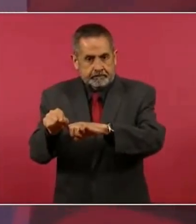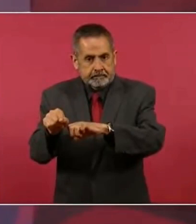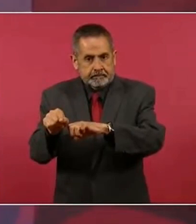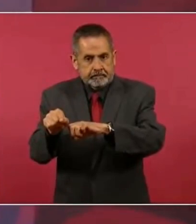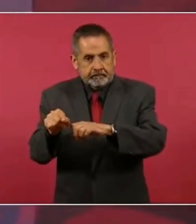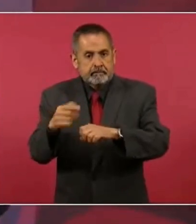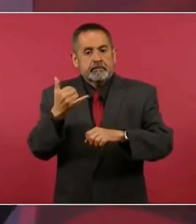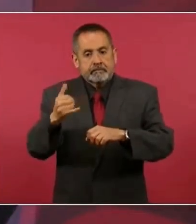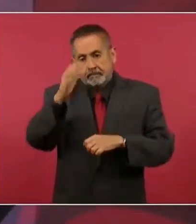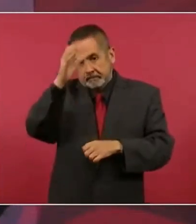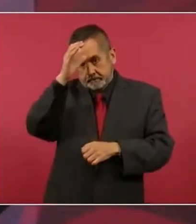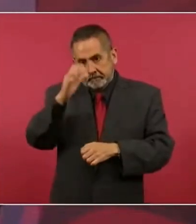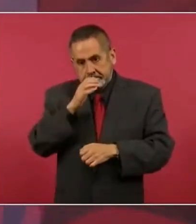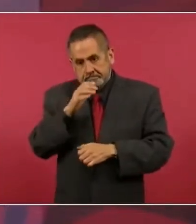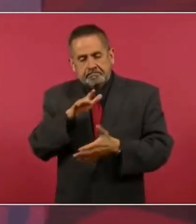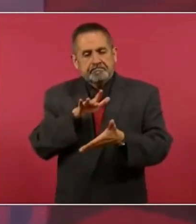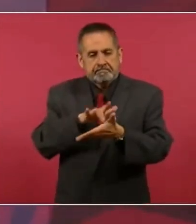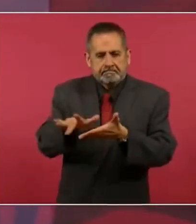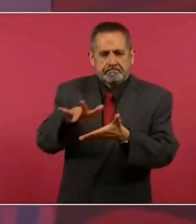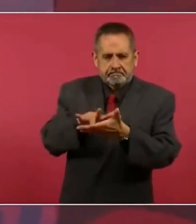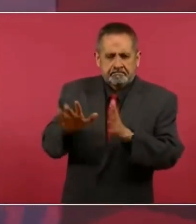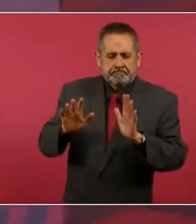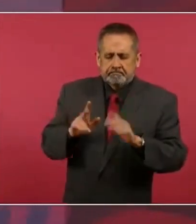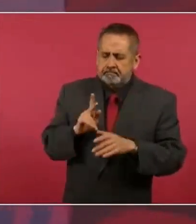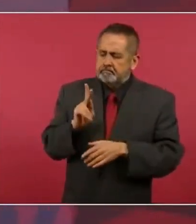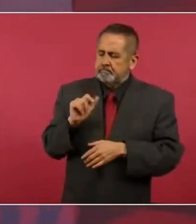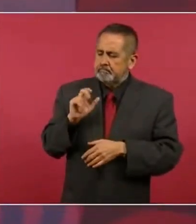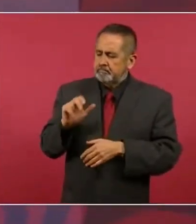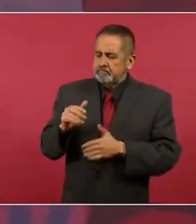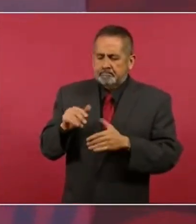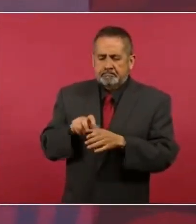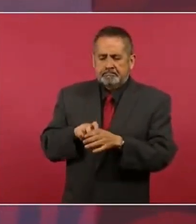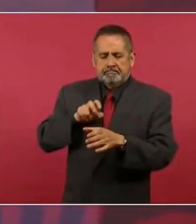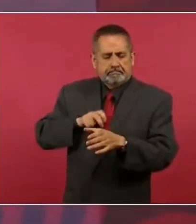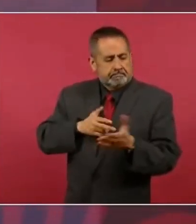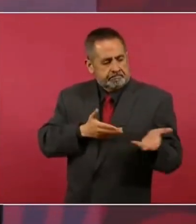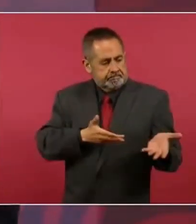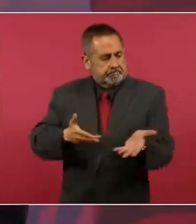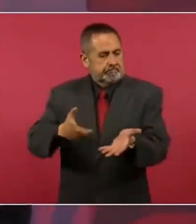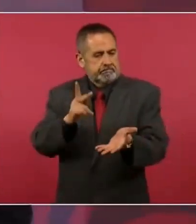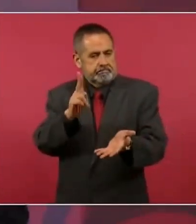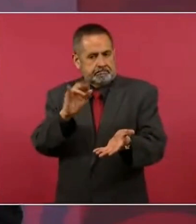y en Coahuila, que eso es